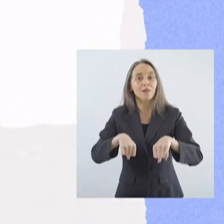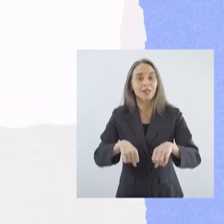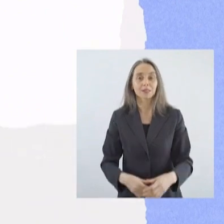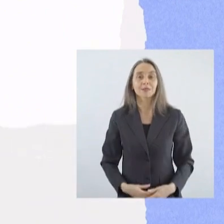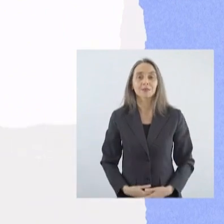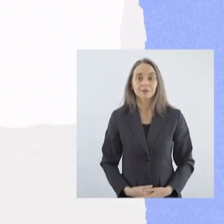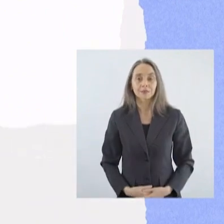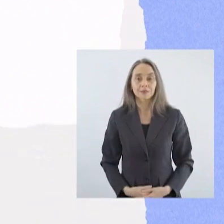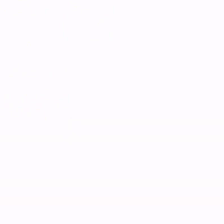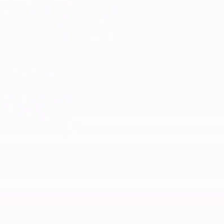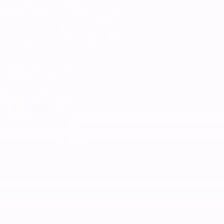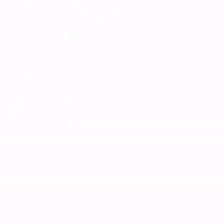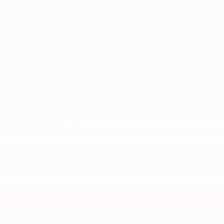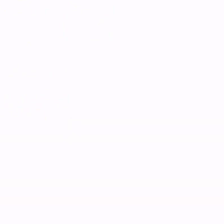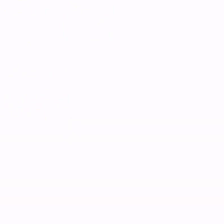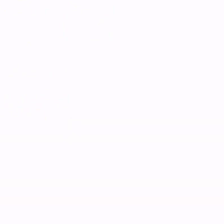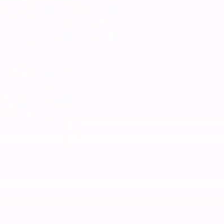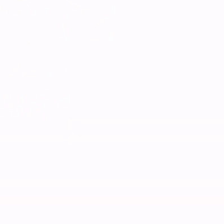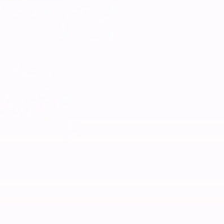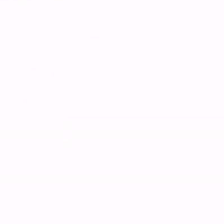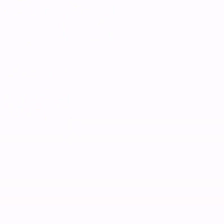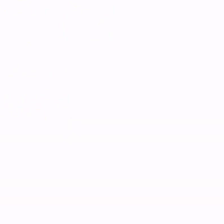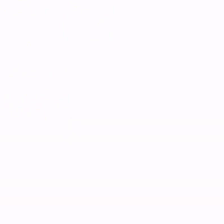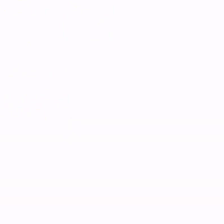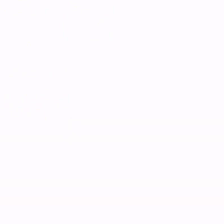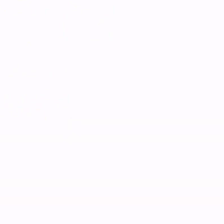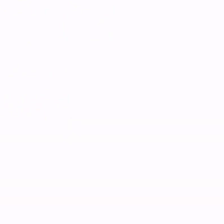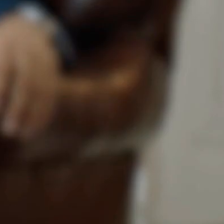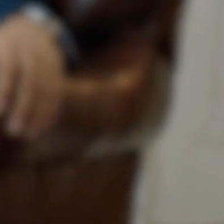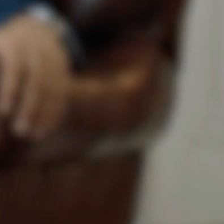apruebo. Chile aprueba.